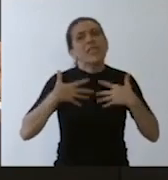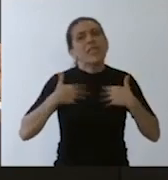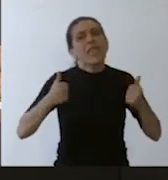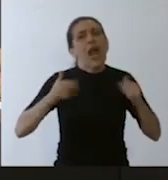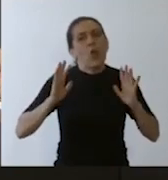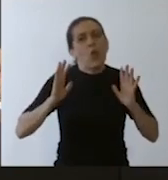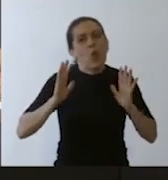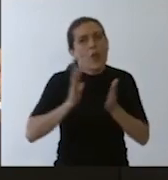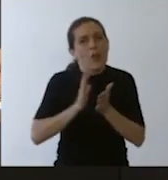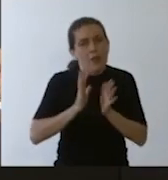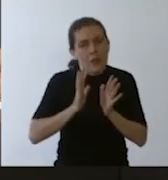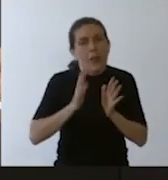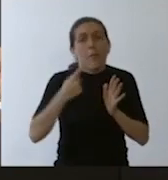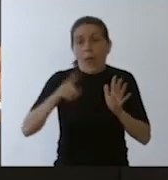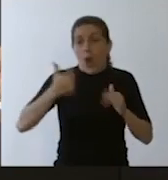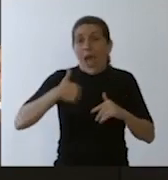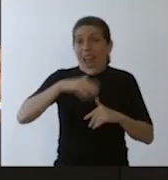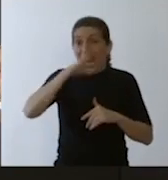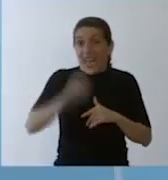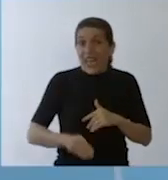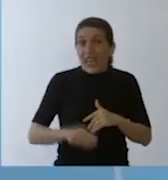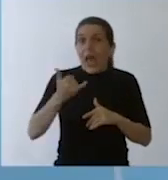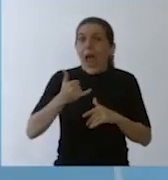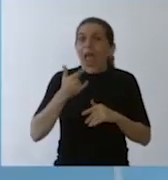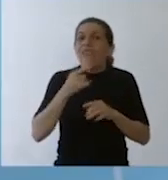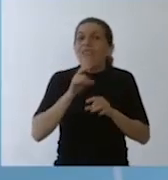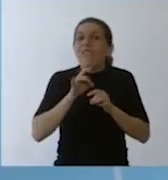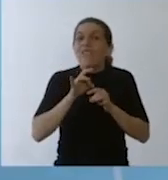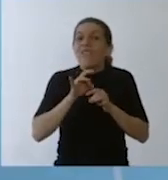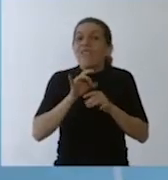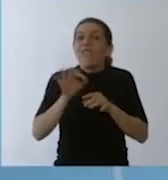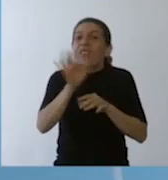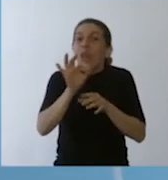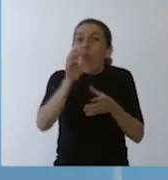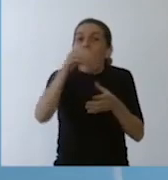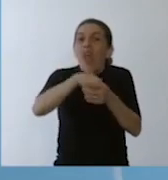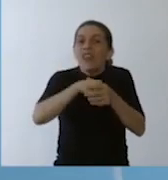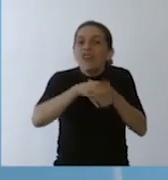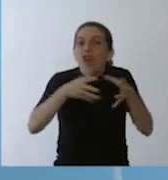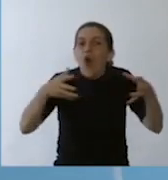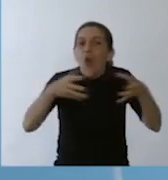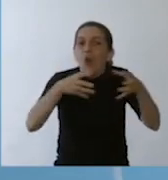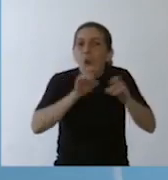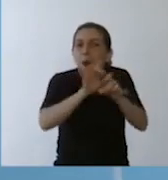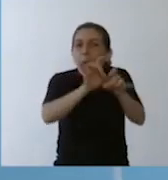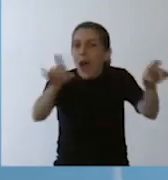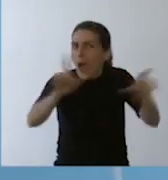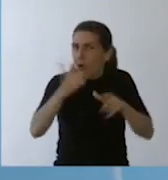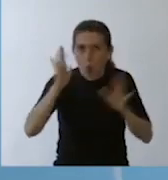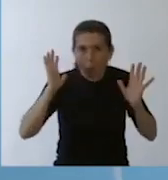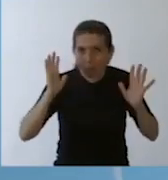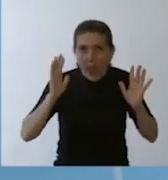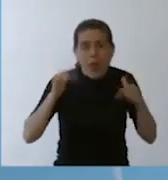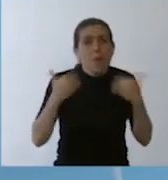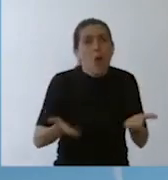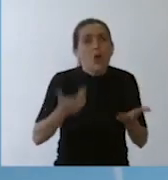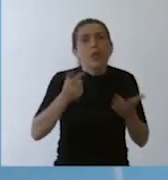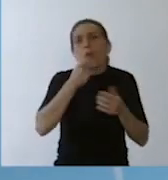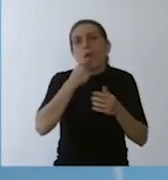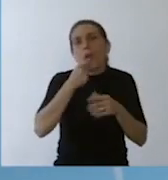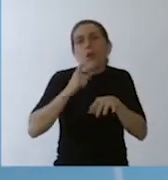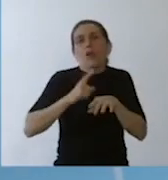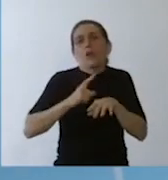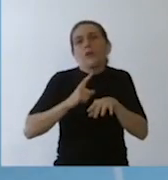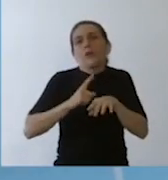que en Argentina todavía no tenemos la circulación del virus de manera comunitaria, por lo tanto, los instantes en los que se viaja o el tiempo que